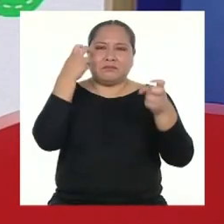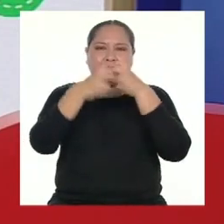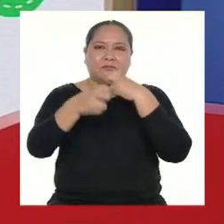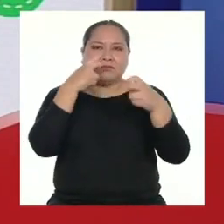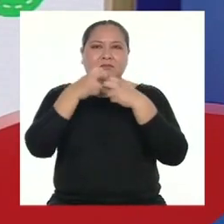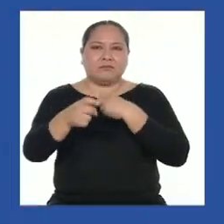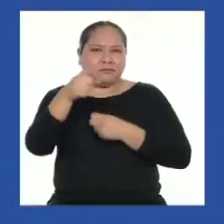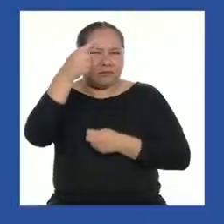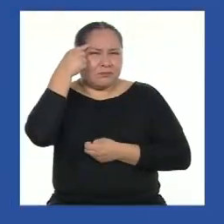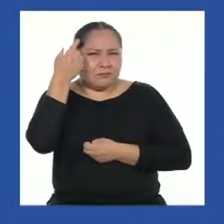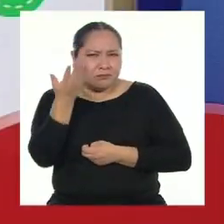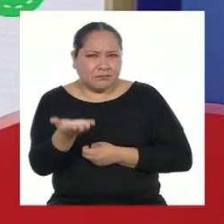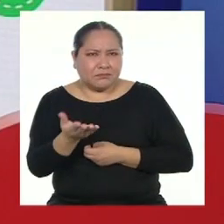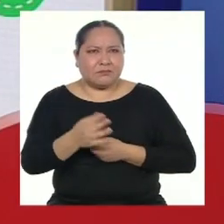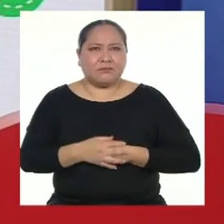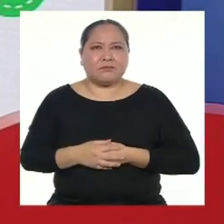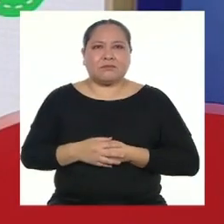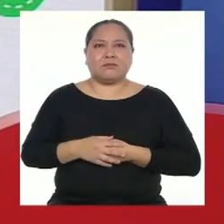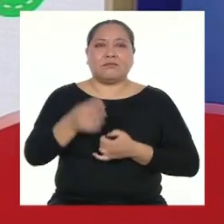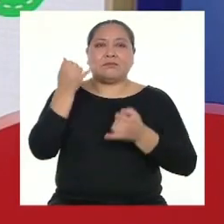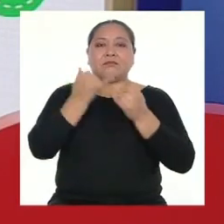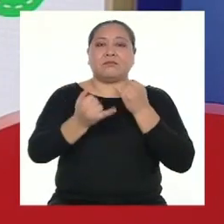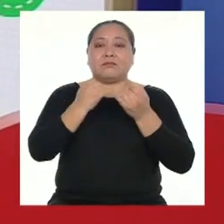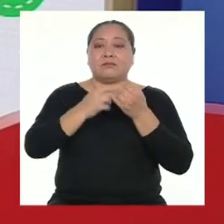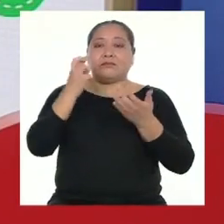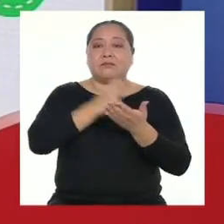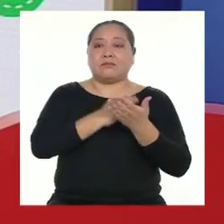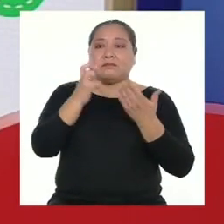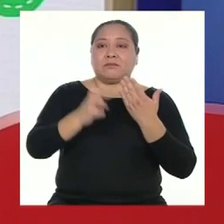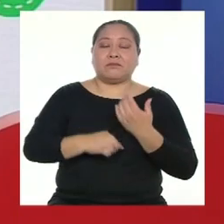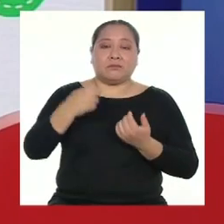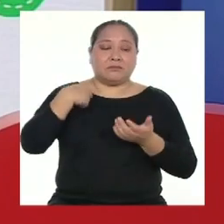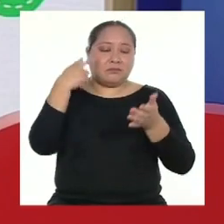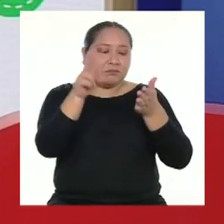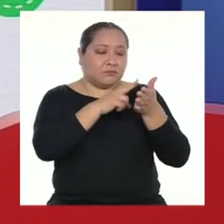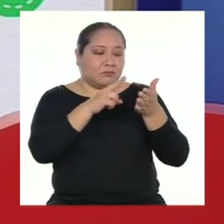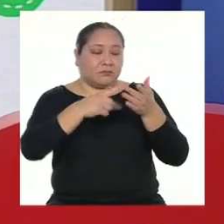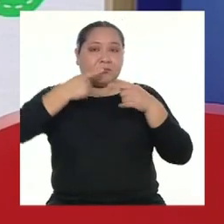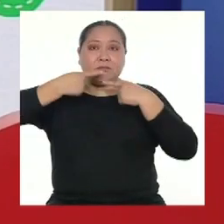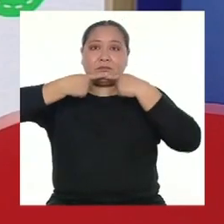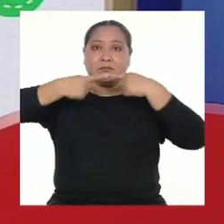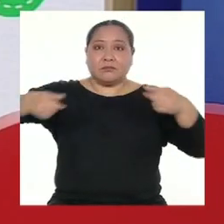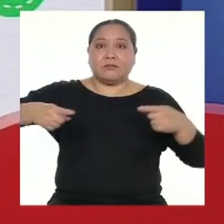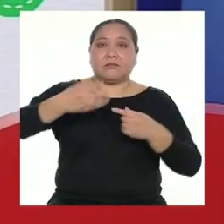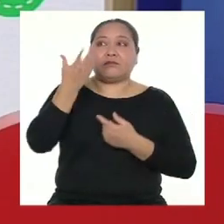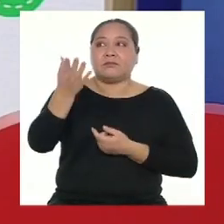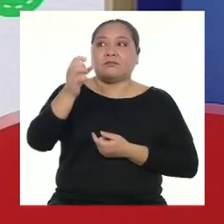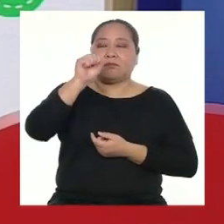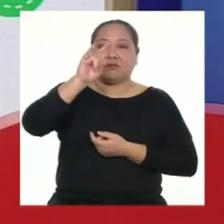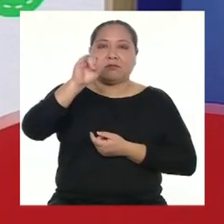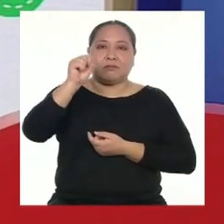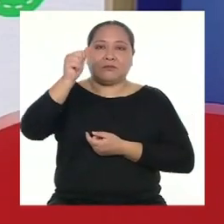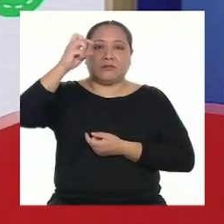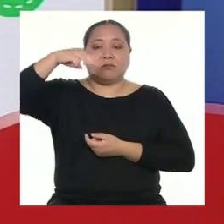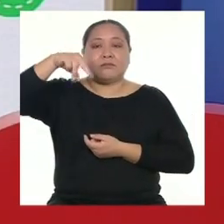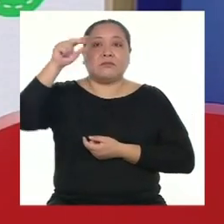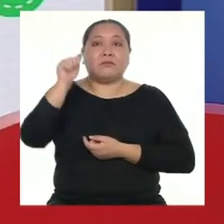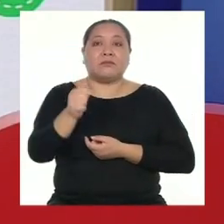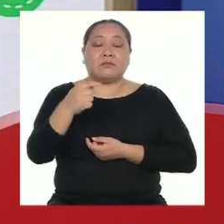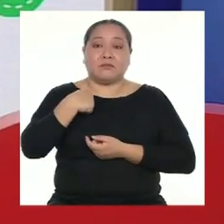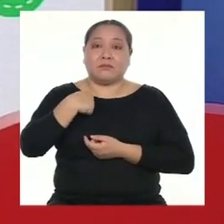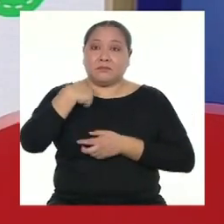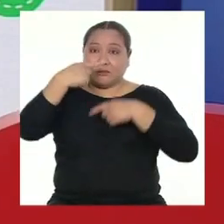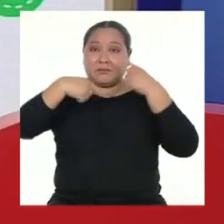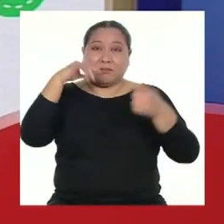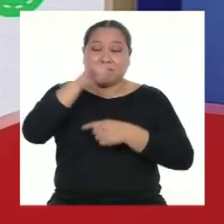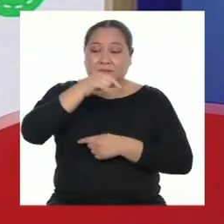problemas, ¿no lo creen? En el último programa incluso leímos un mensaje de parte de Susana, que nos comentó lo que me ha pasado a mí